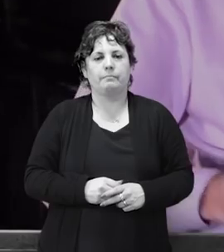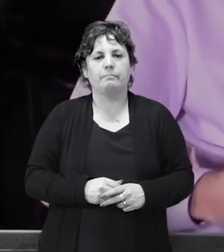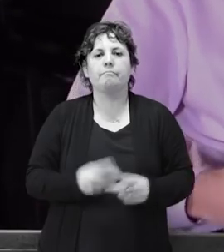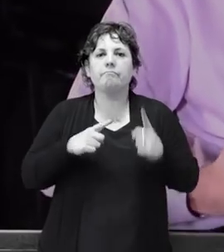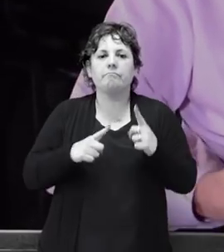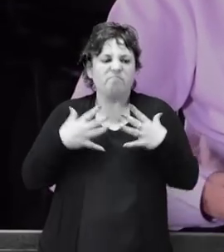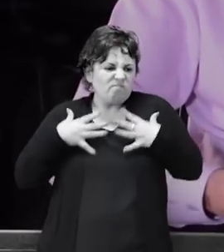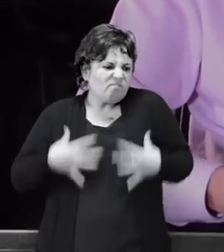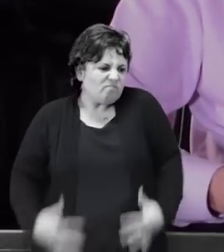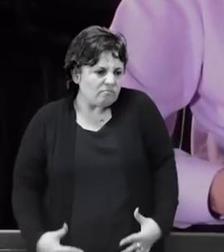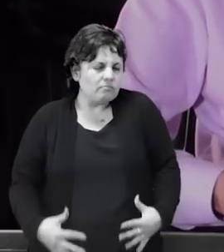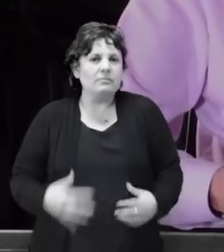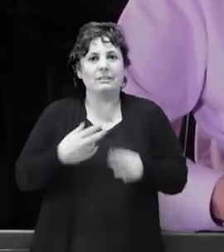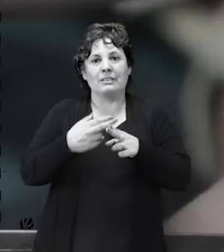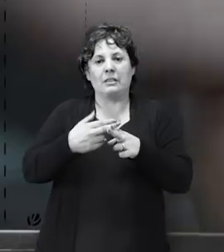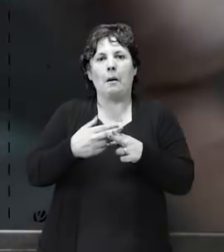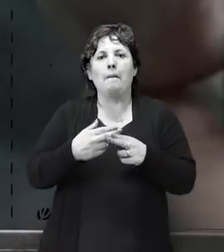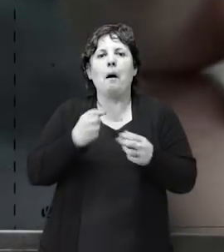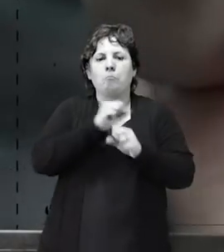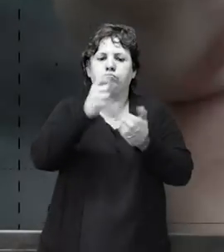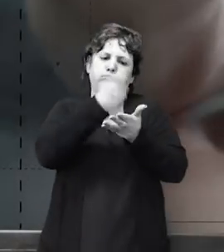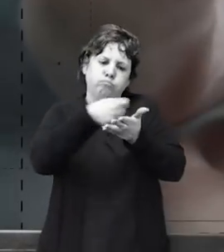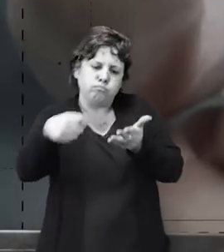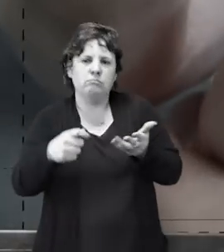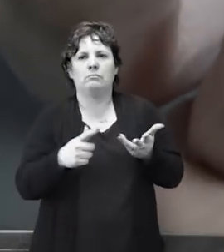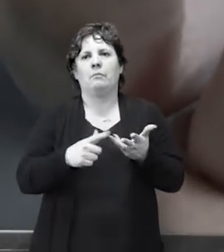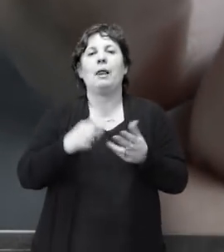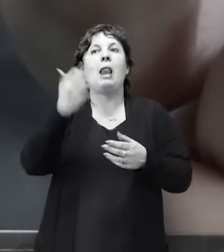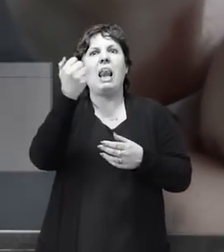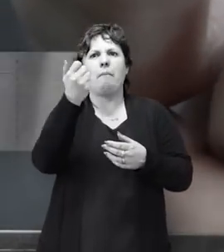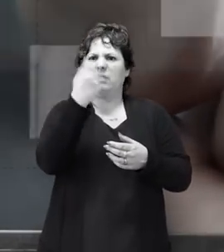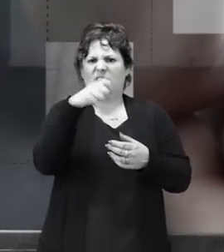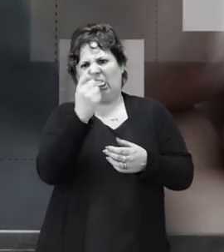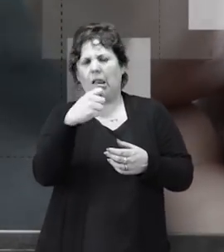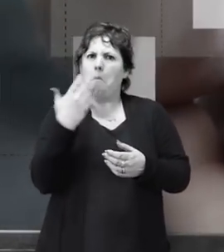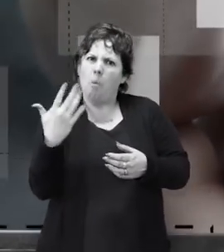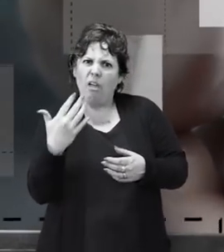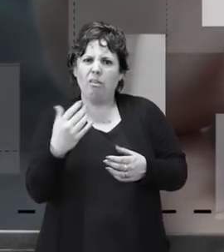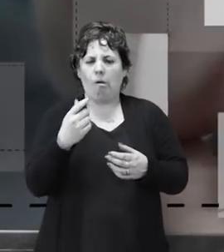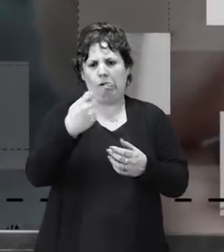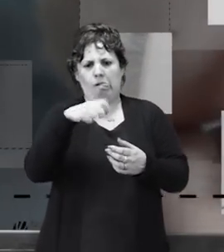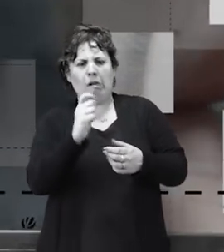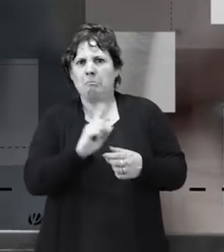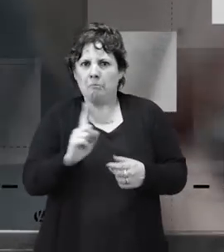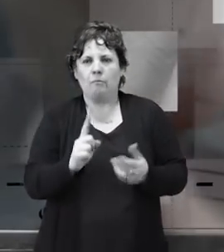Lo motor tiene aspectos de motricidad fina y gruesa, toma de lápiz, posibilidad de,